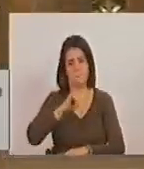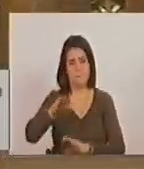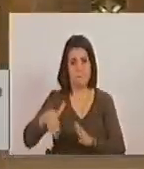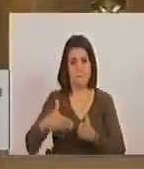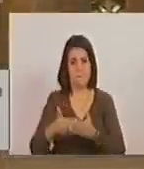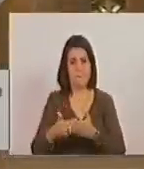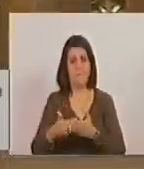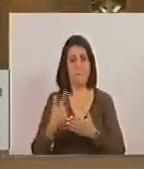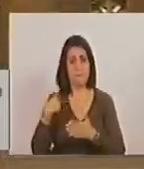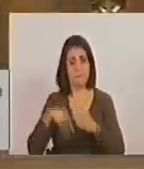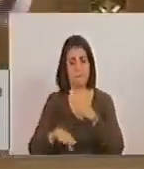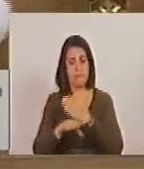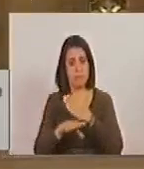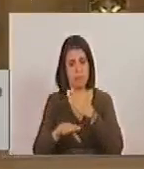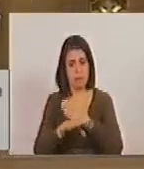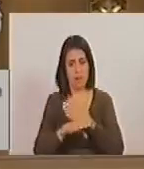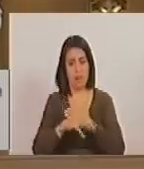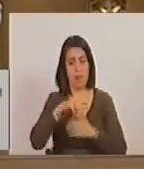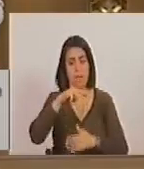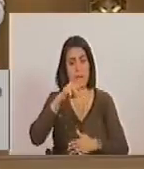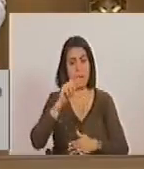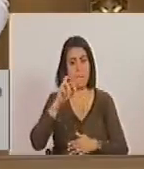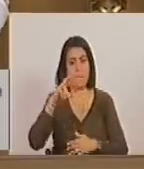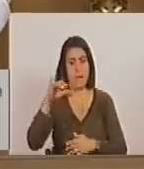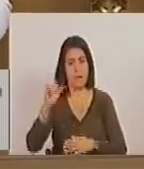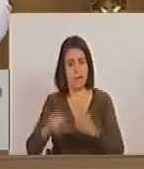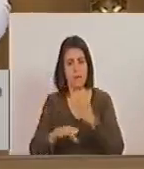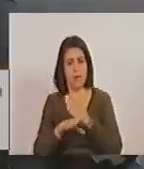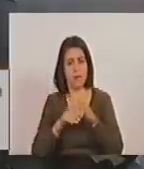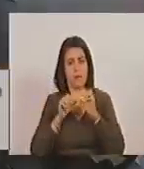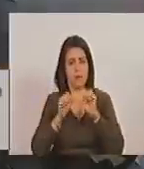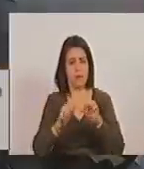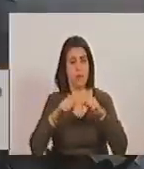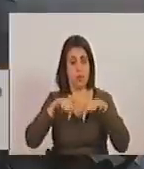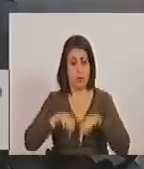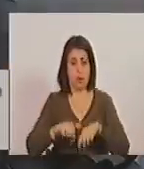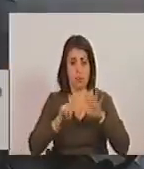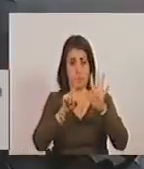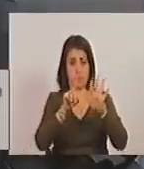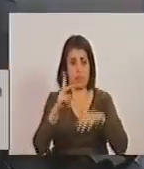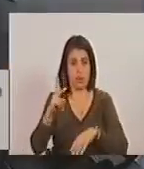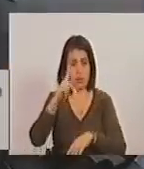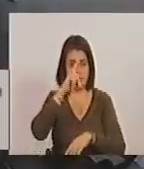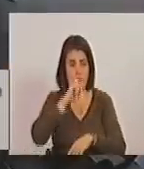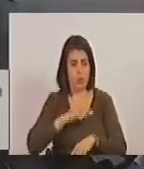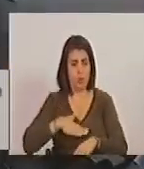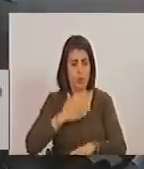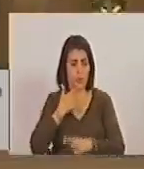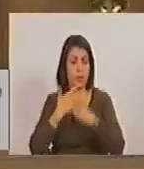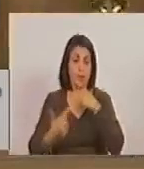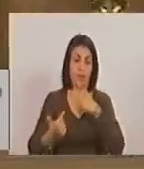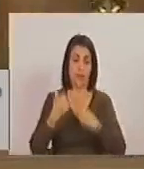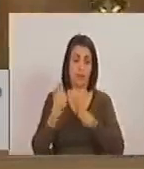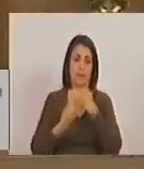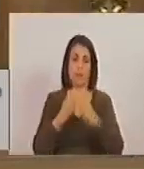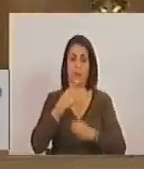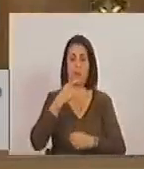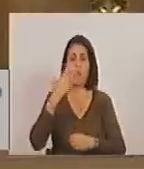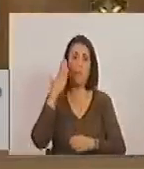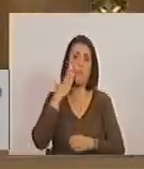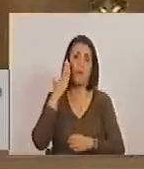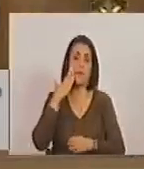que estuviese todavía una María León y que yo hoy a mis 62 años pudiera contar, como le dijo a mi